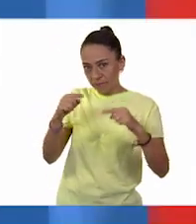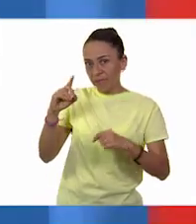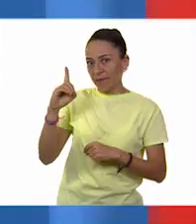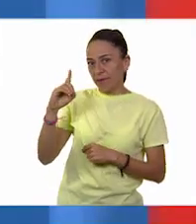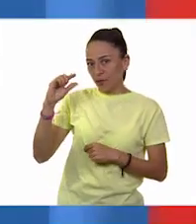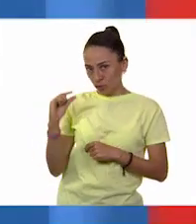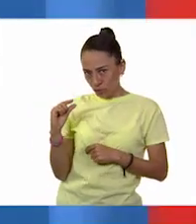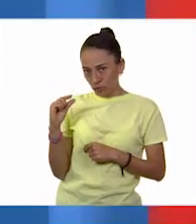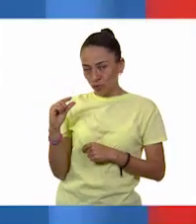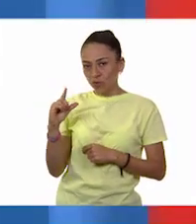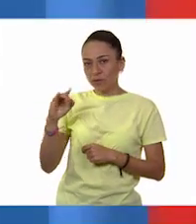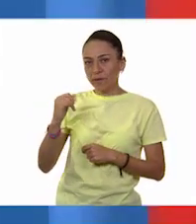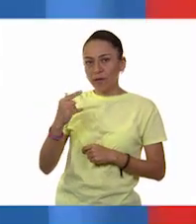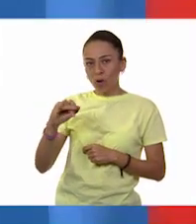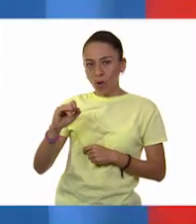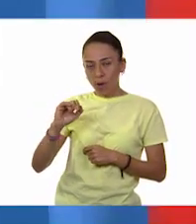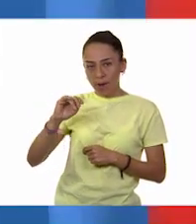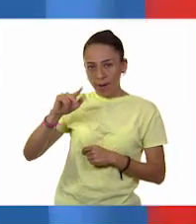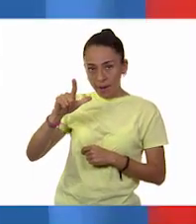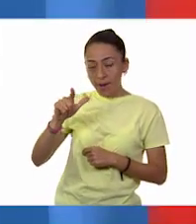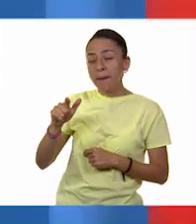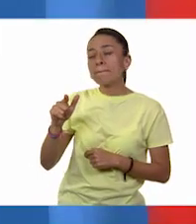a recortar.